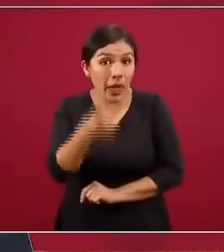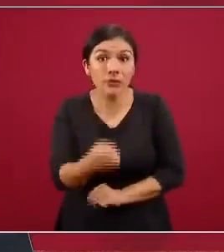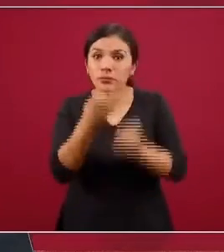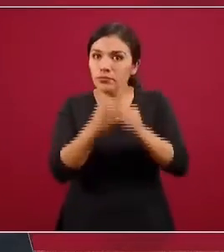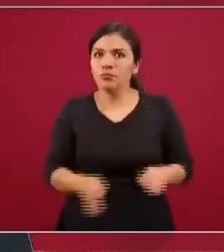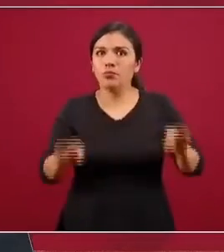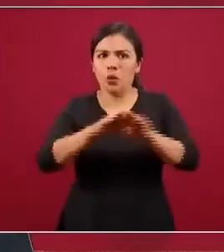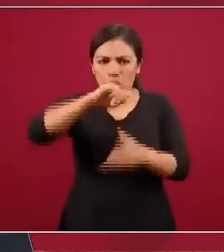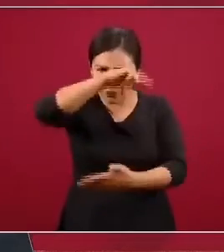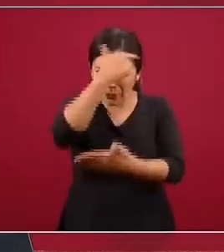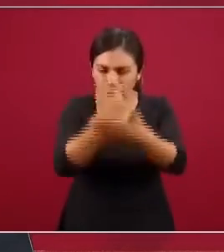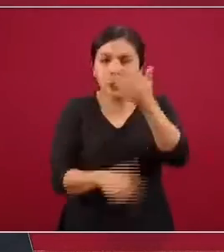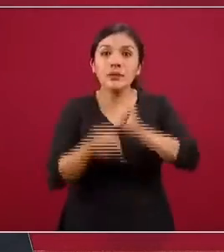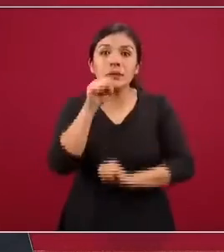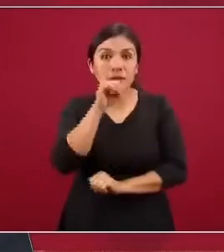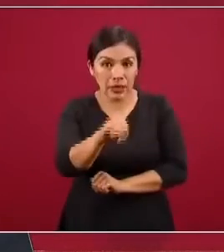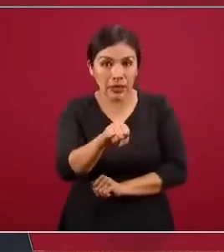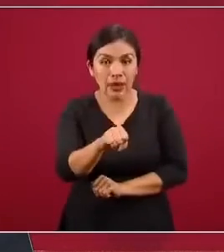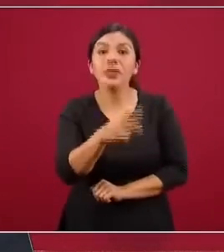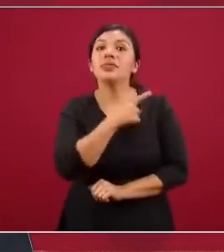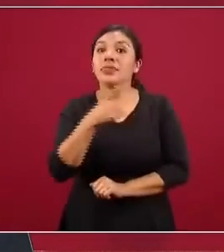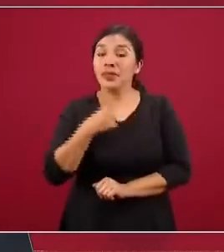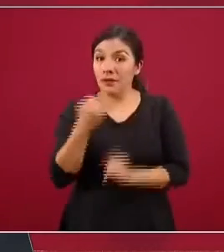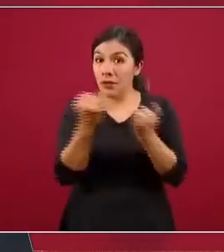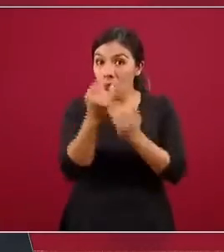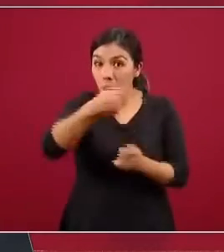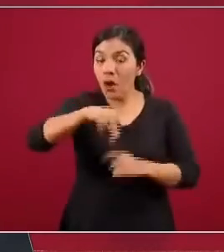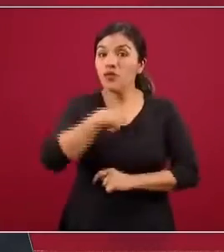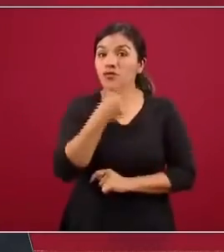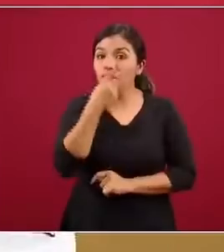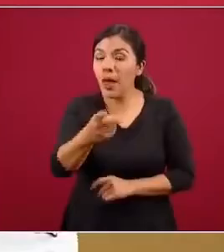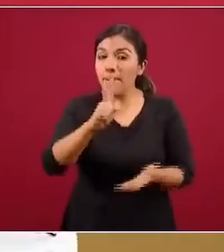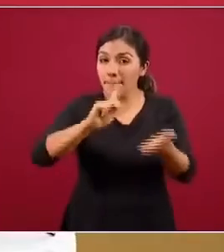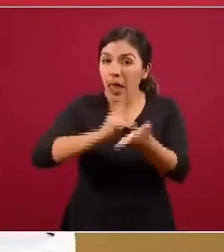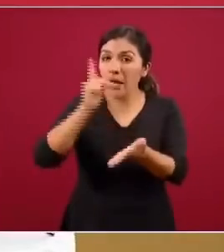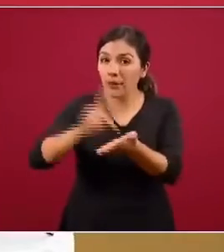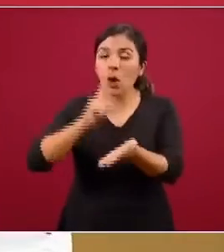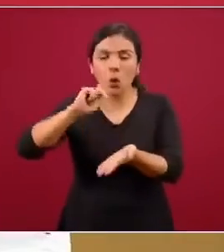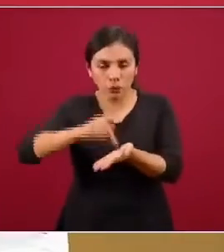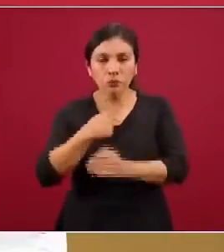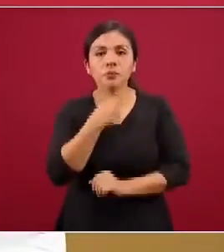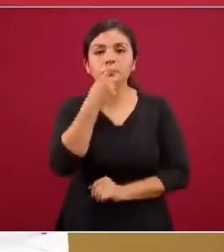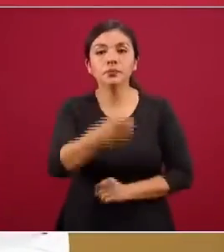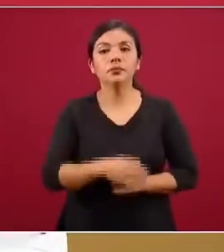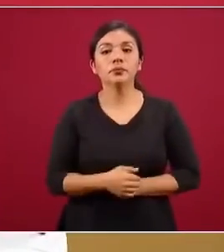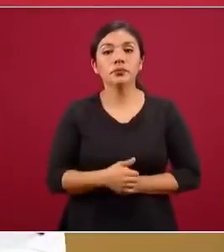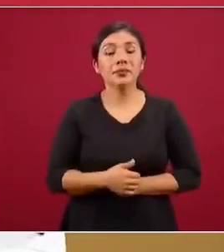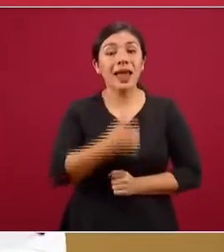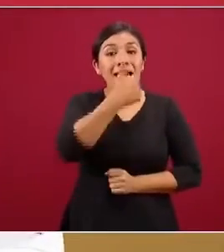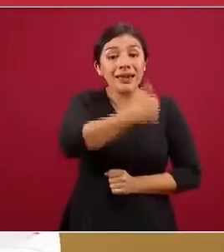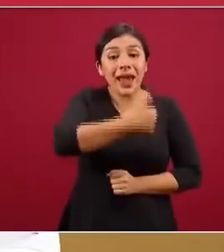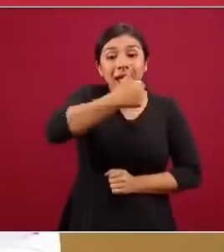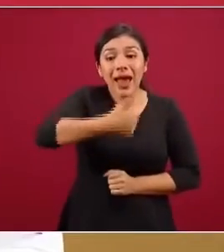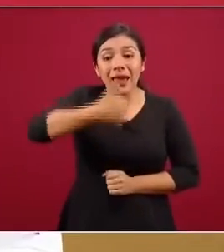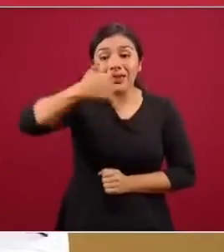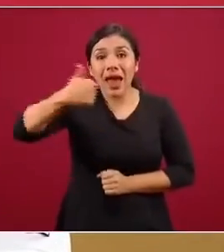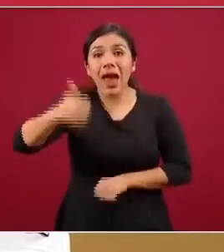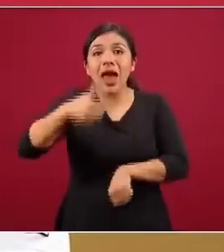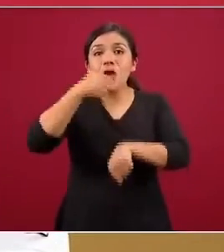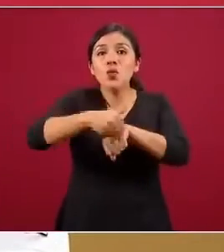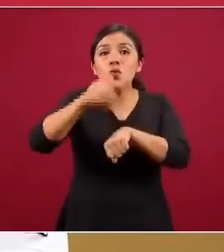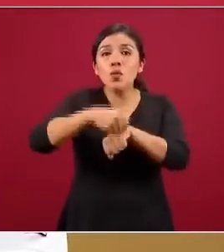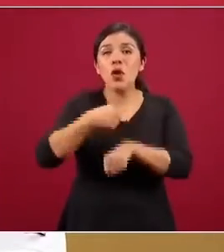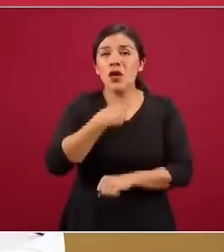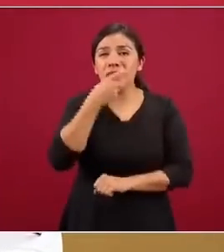muy importantes. Y también que quede clarísimo, y lo hemos dicho muchas veces, lo repito, cada uno de estos